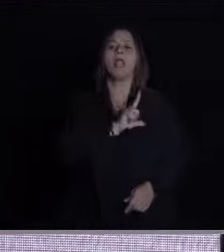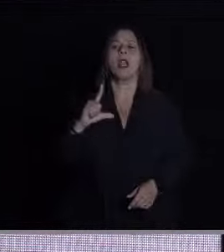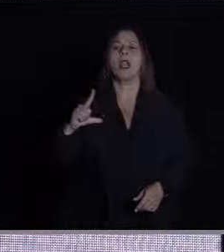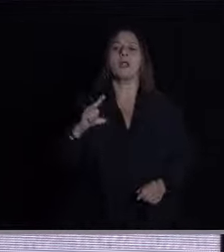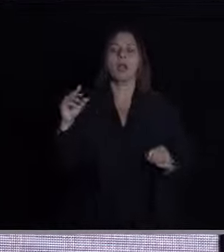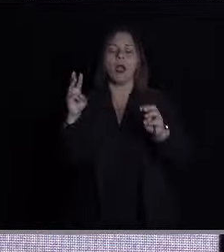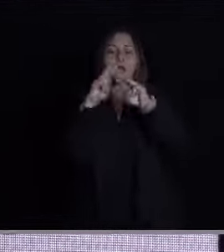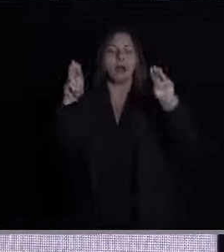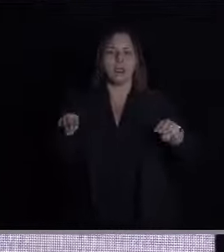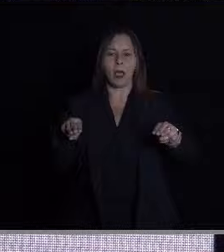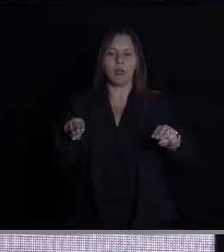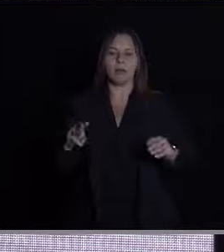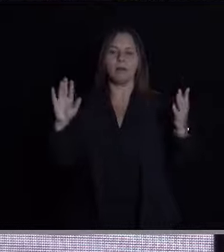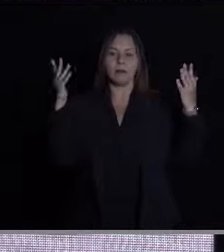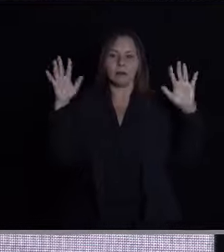municipal.